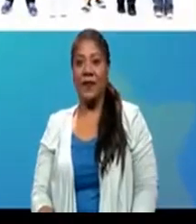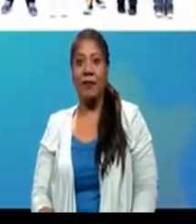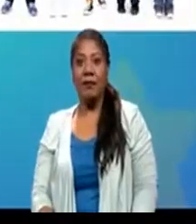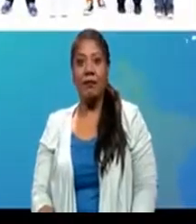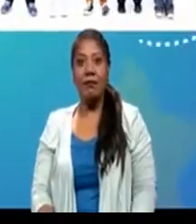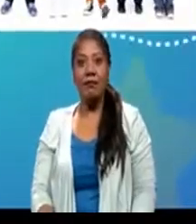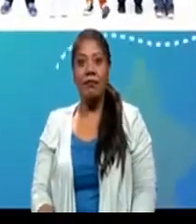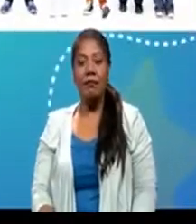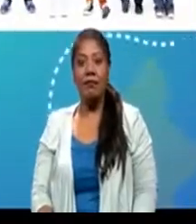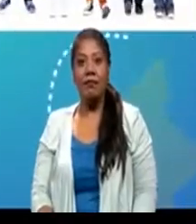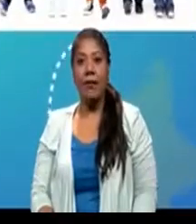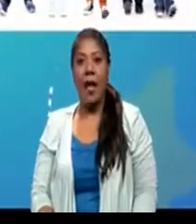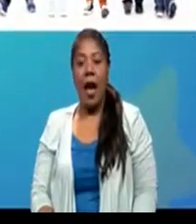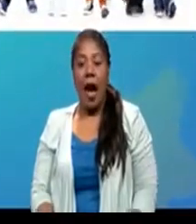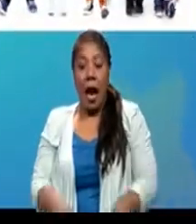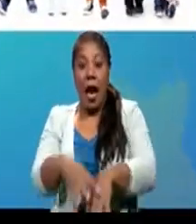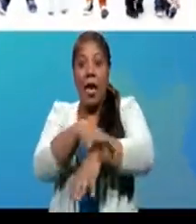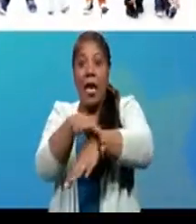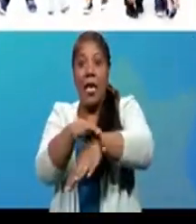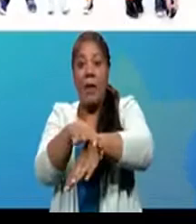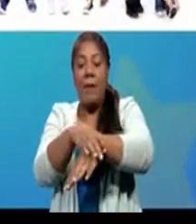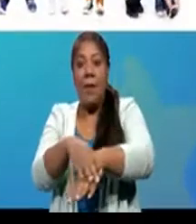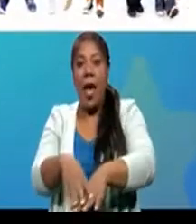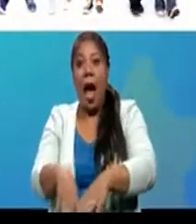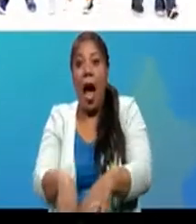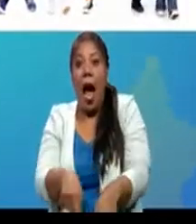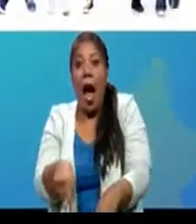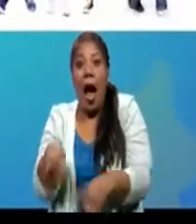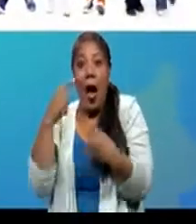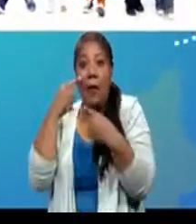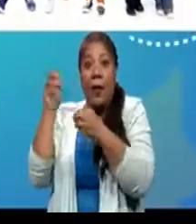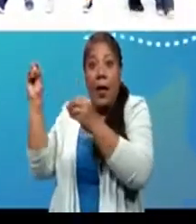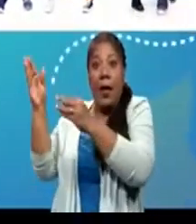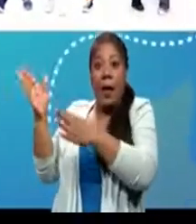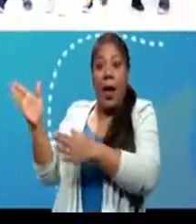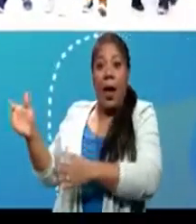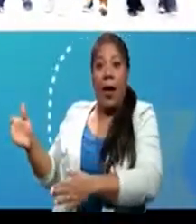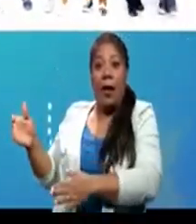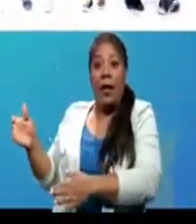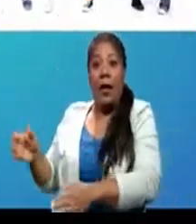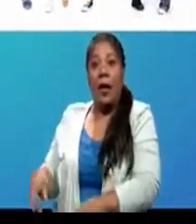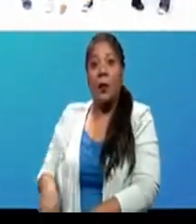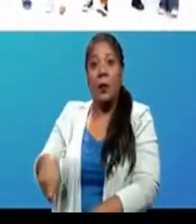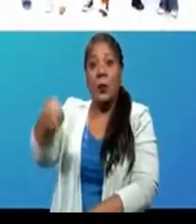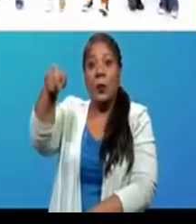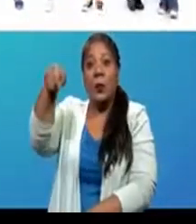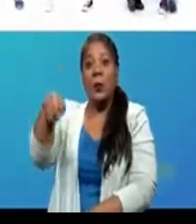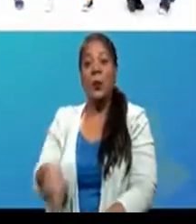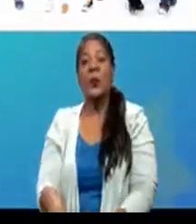si la atamos en el pie? A ver, sube y baja, sube y baja.